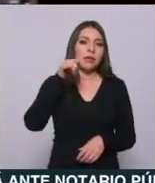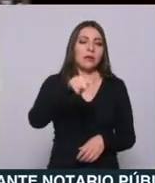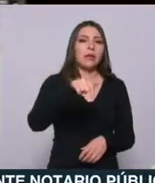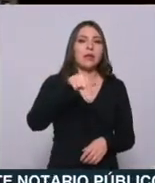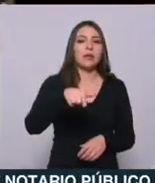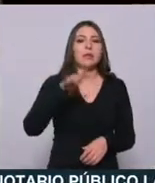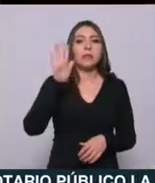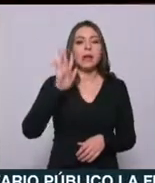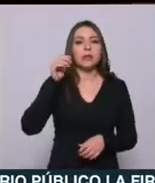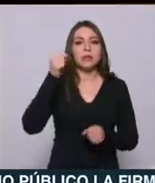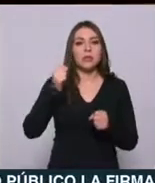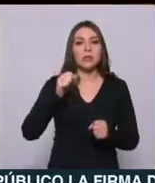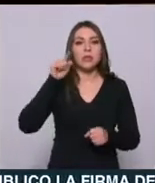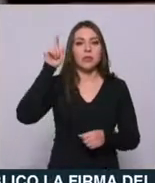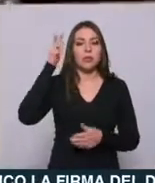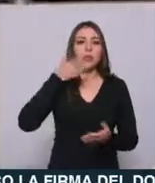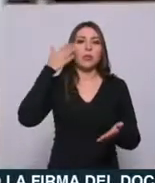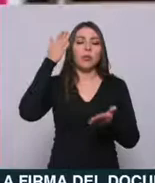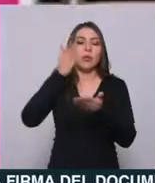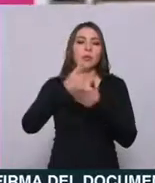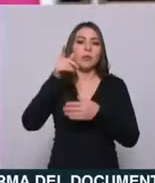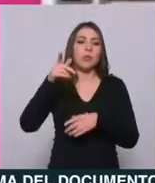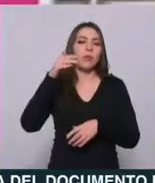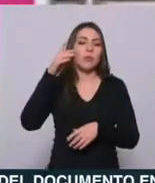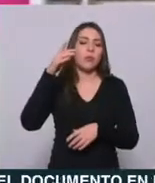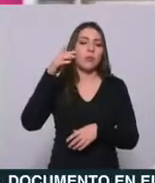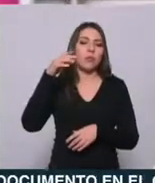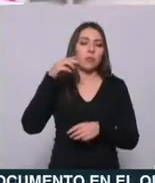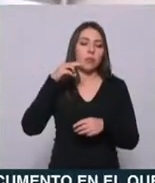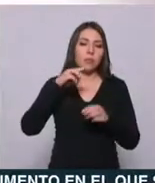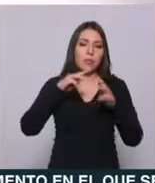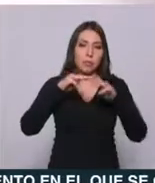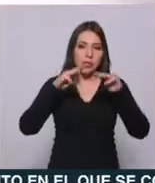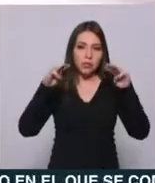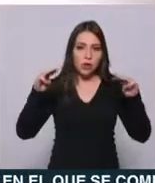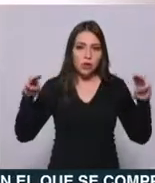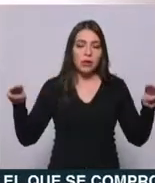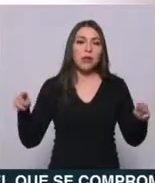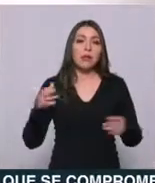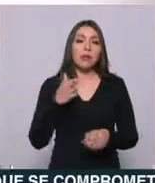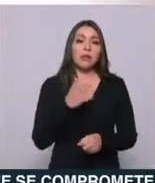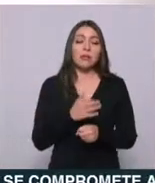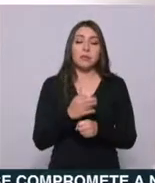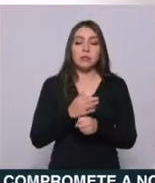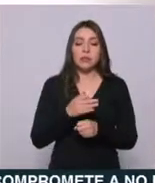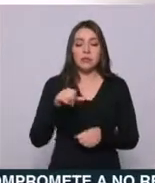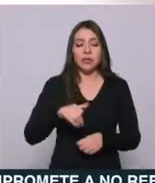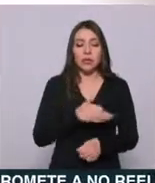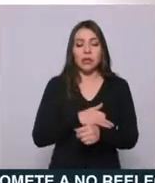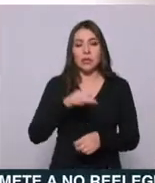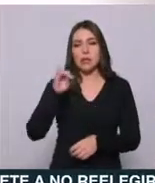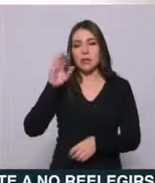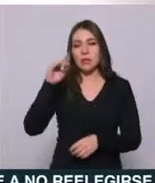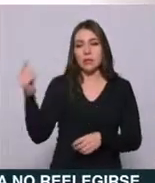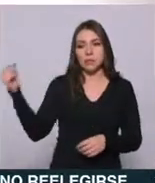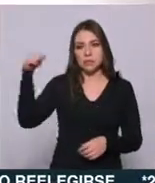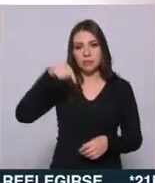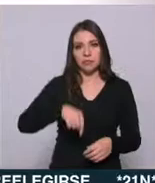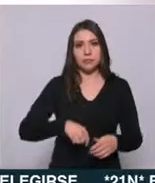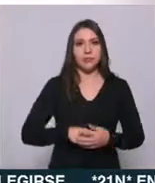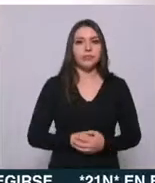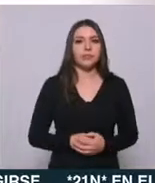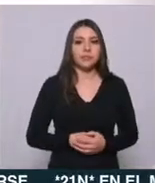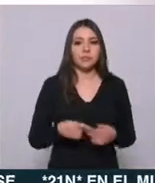capital michoacana, pero hasta esta tarde, bueno, apenas se les había dado, apenas venían para acá. Los cuerpos de los